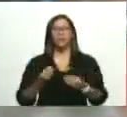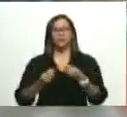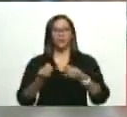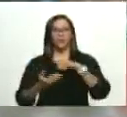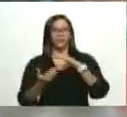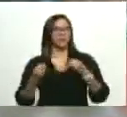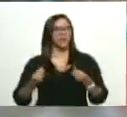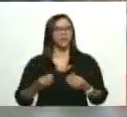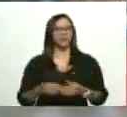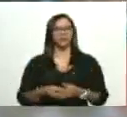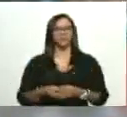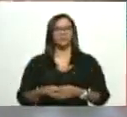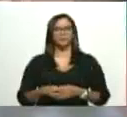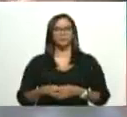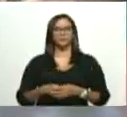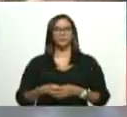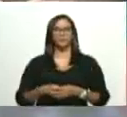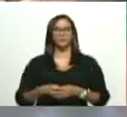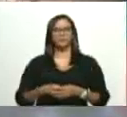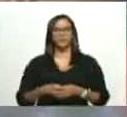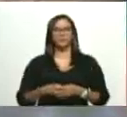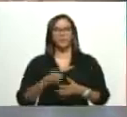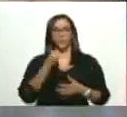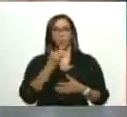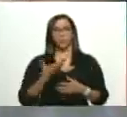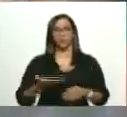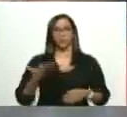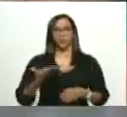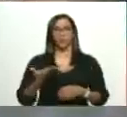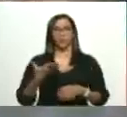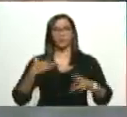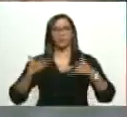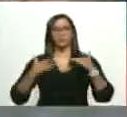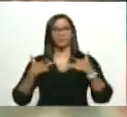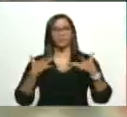qué? Bueno, lo importante es que este evento sea